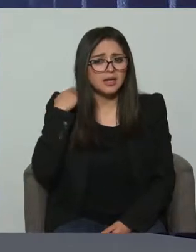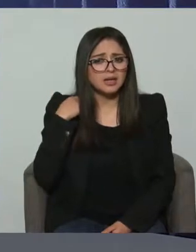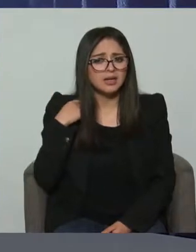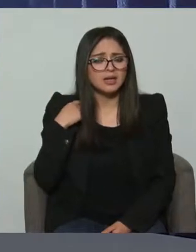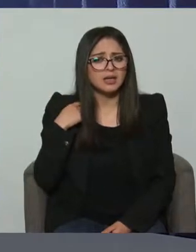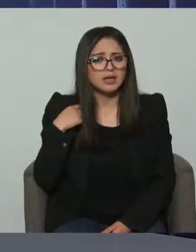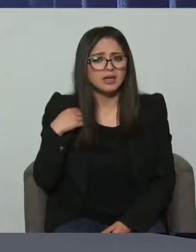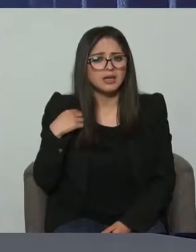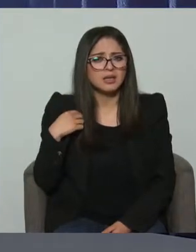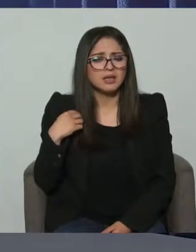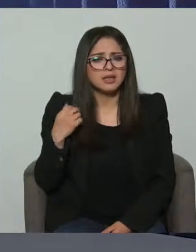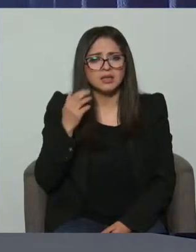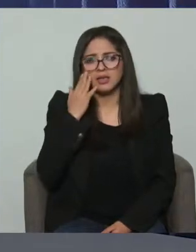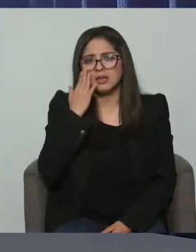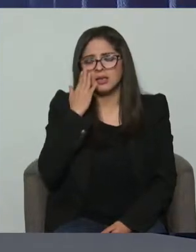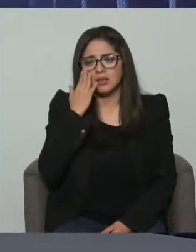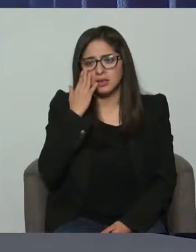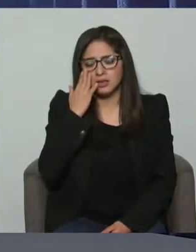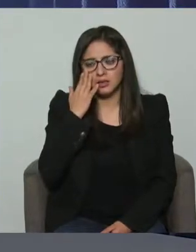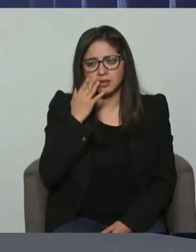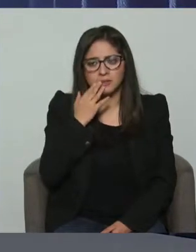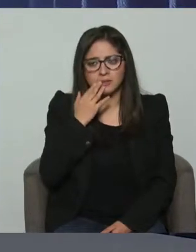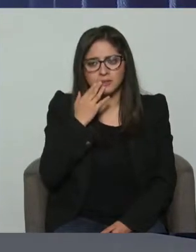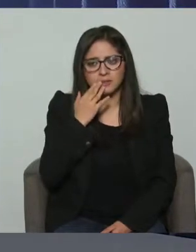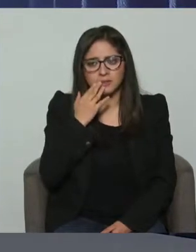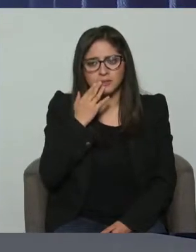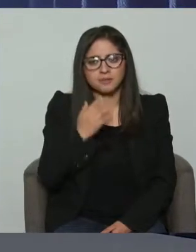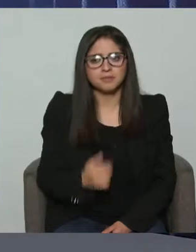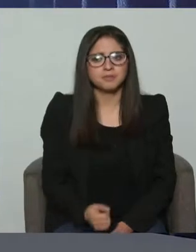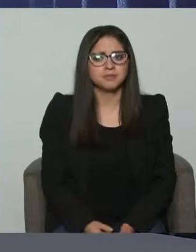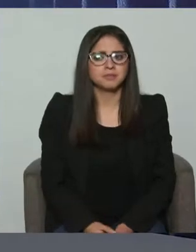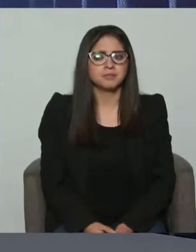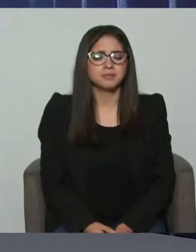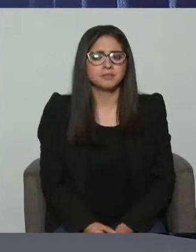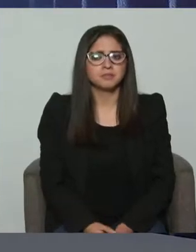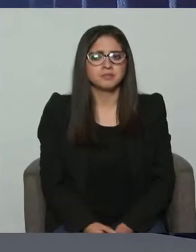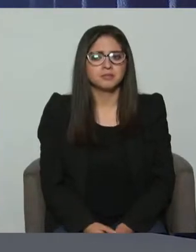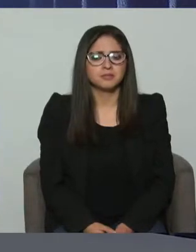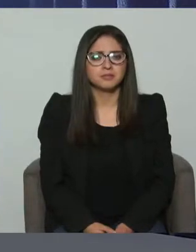A ver, ¿sí? Renato no se oye. Tampoco oye a Renato, de hecho. ¿Hola?